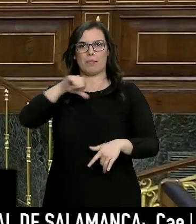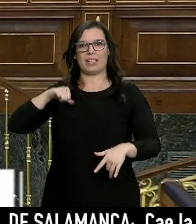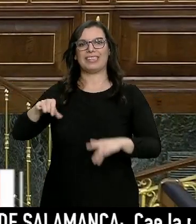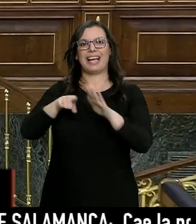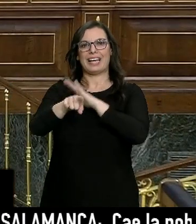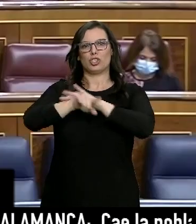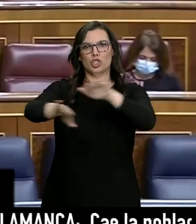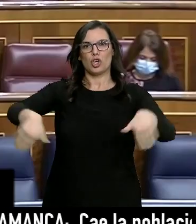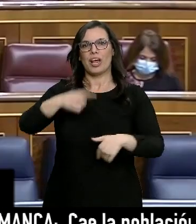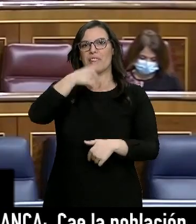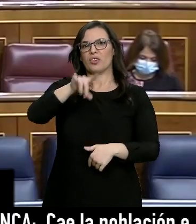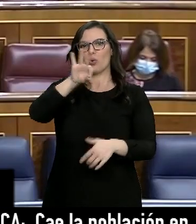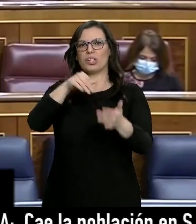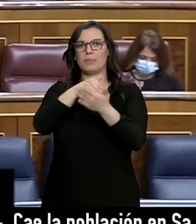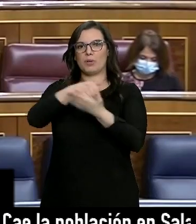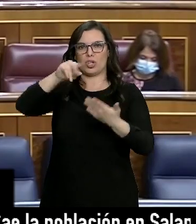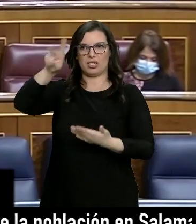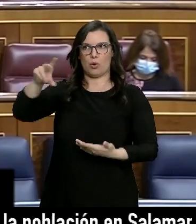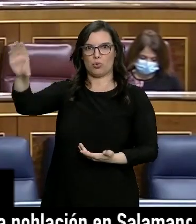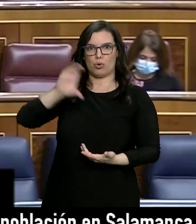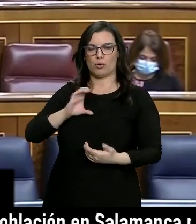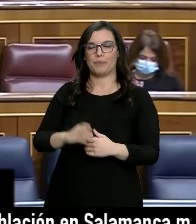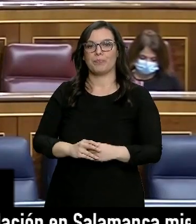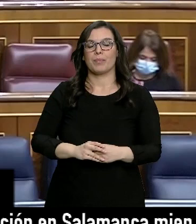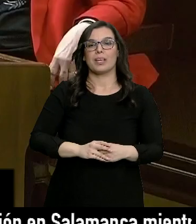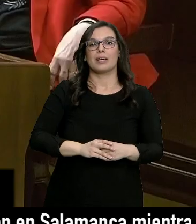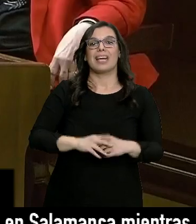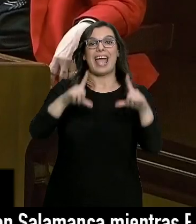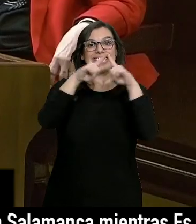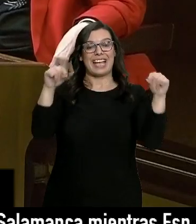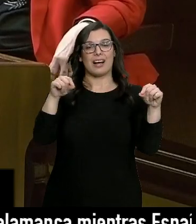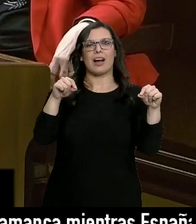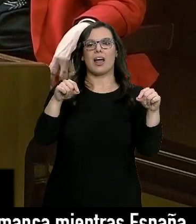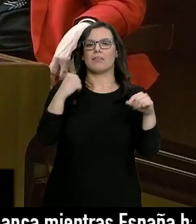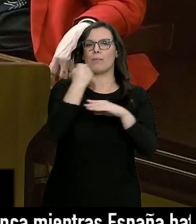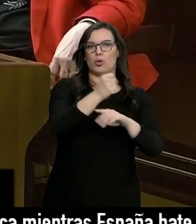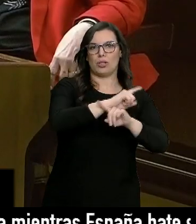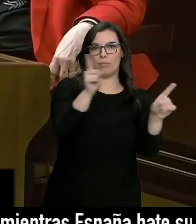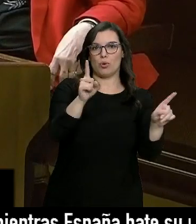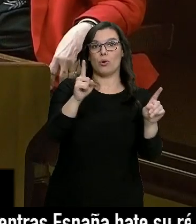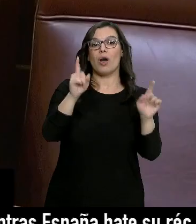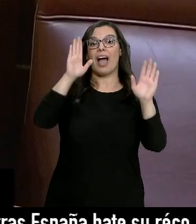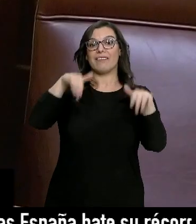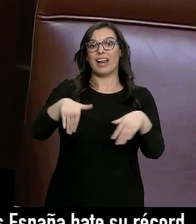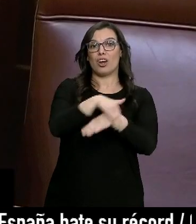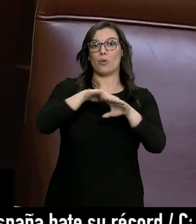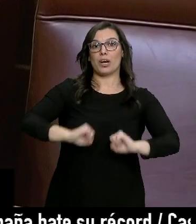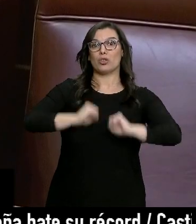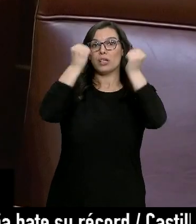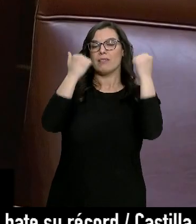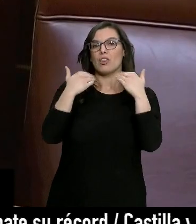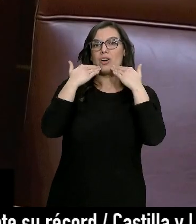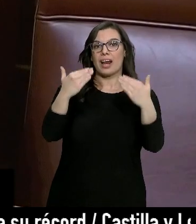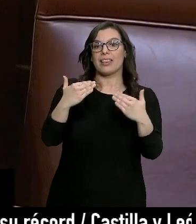de euros que llegarán de Bruselas. Esquerra tampoco apoyó al Ejecutivo, que finalmente ha salvado los muebles in extremis gracias